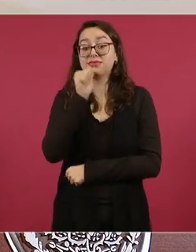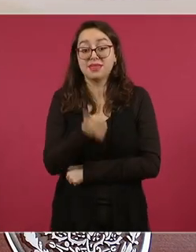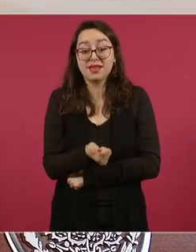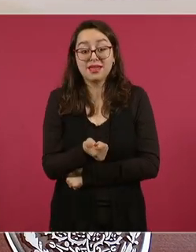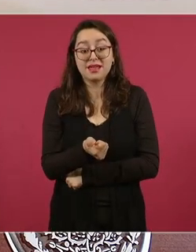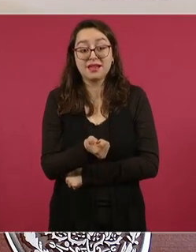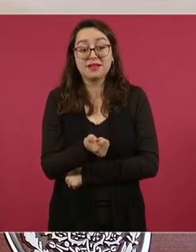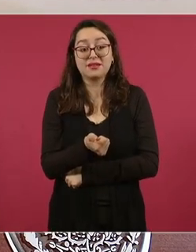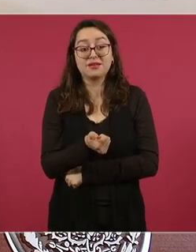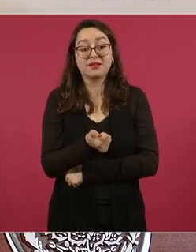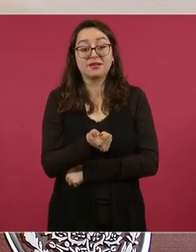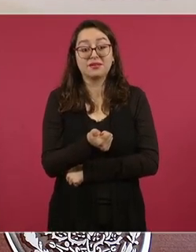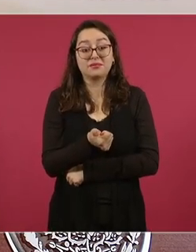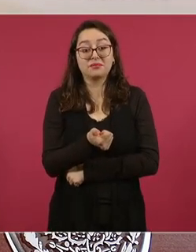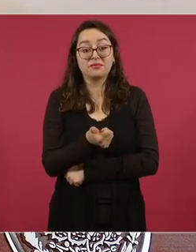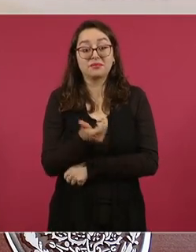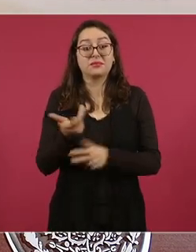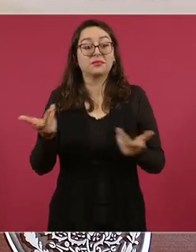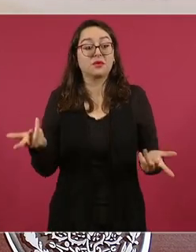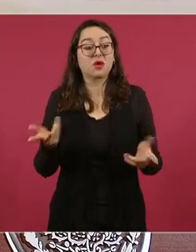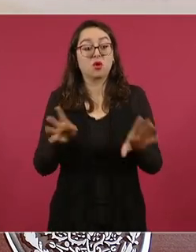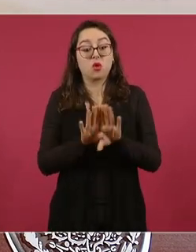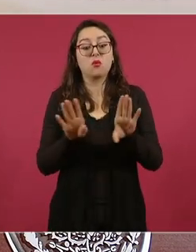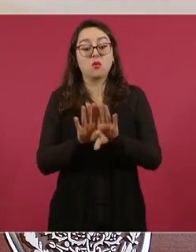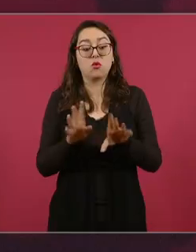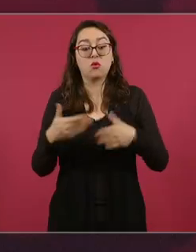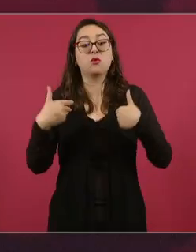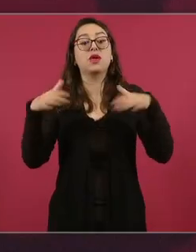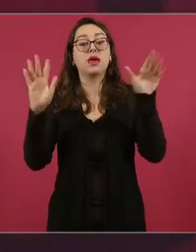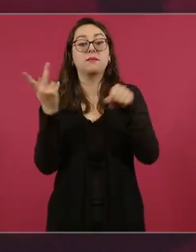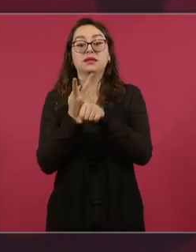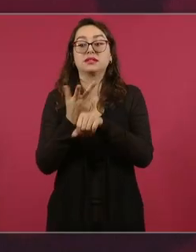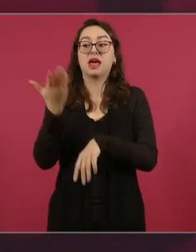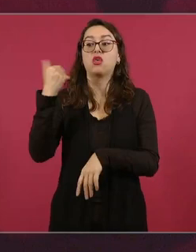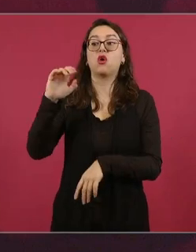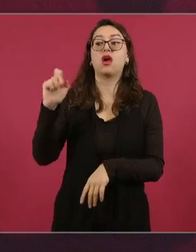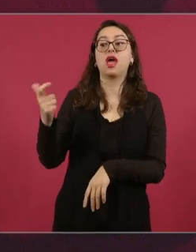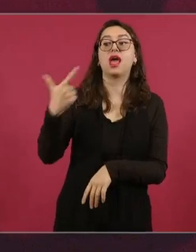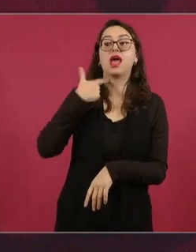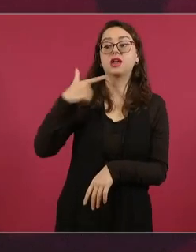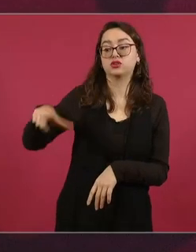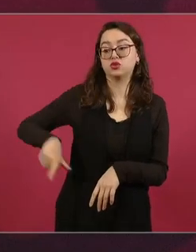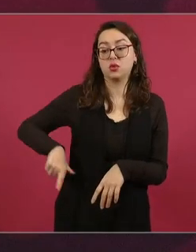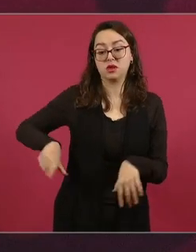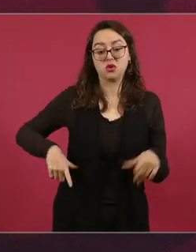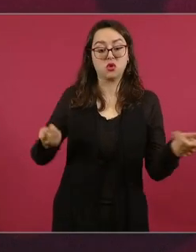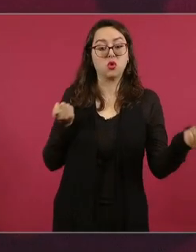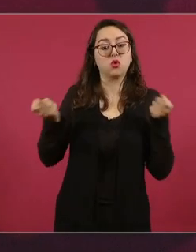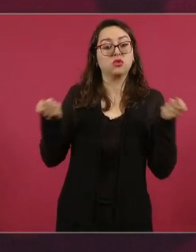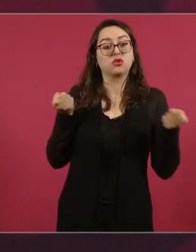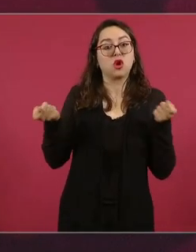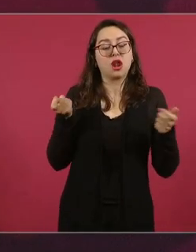y hubiesen hecho otro jugoso negocio,